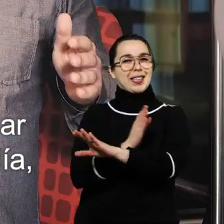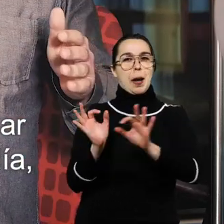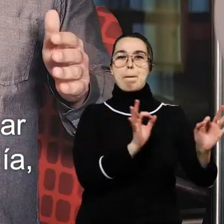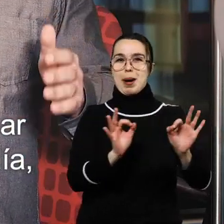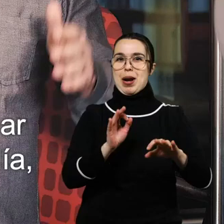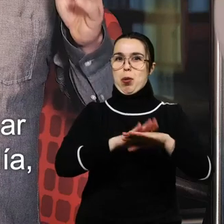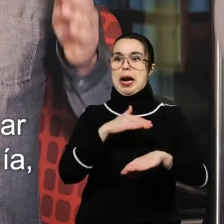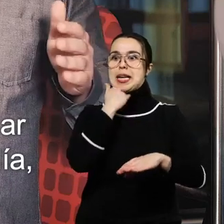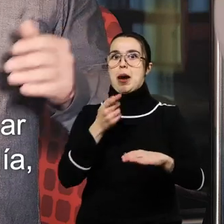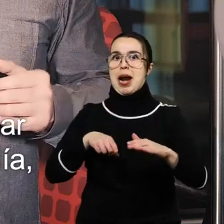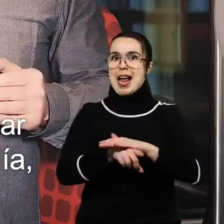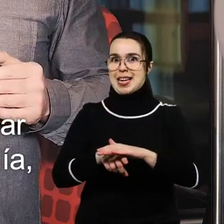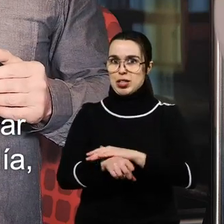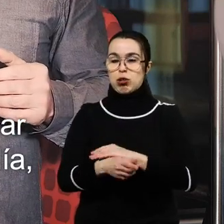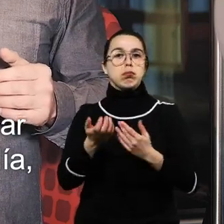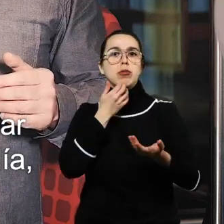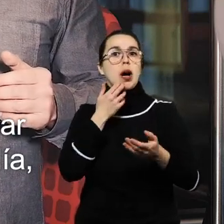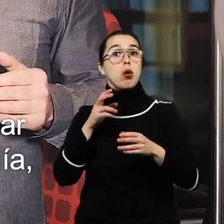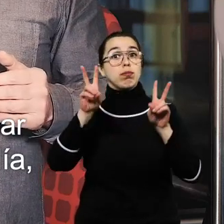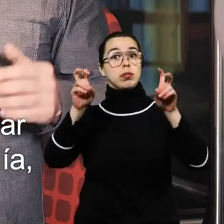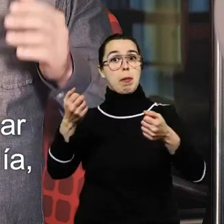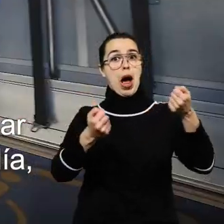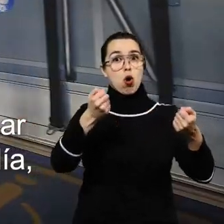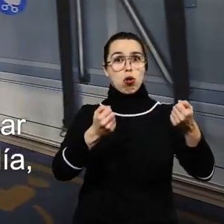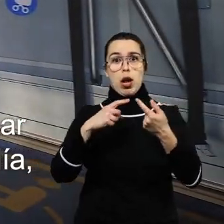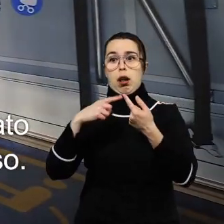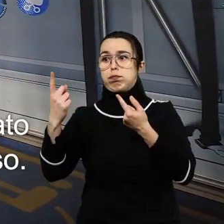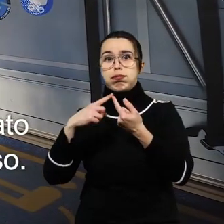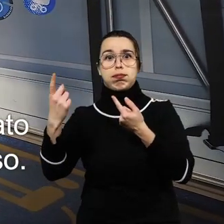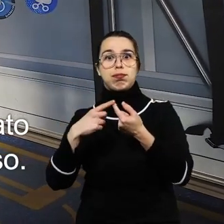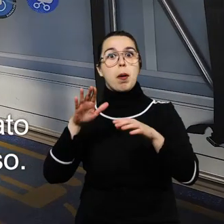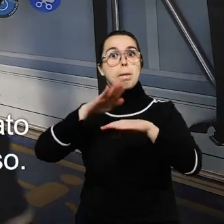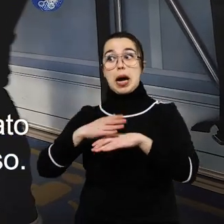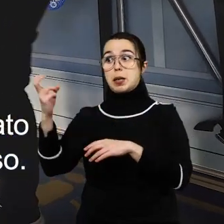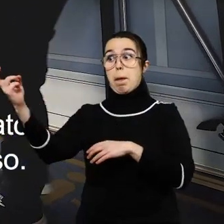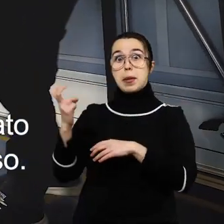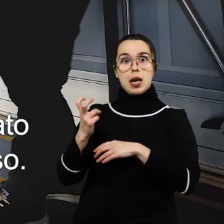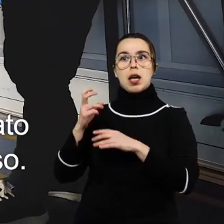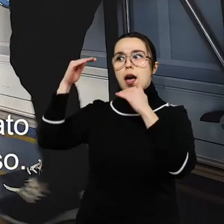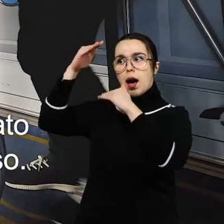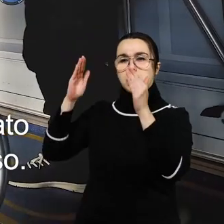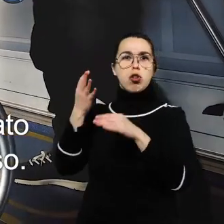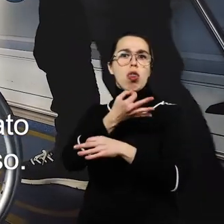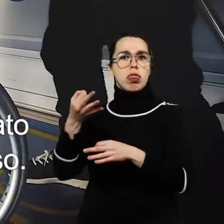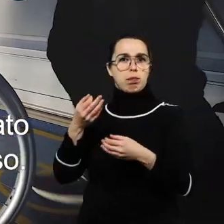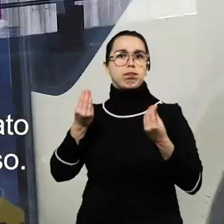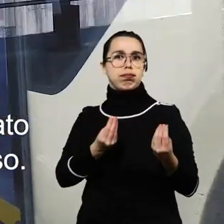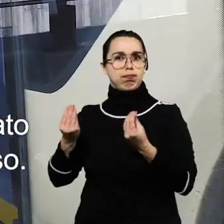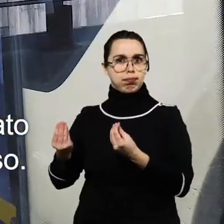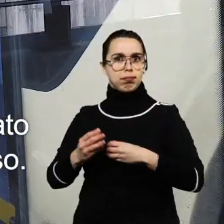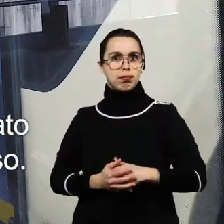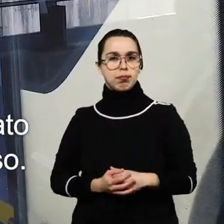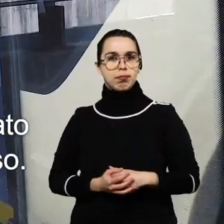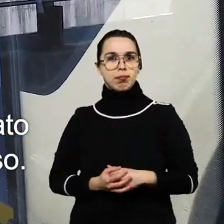por otra parte, aprender a gestionar las diferentes situaciones del día a día, tanto en el tráfico, así como en el trato y